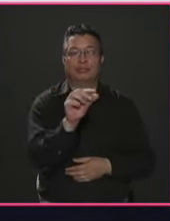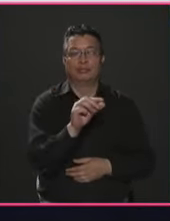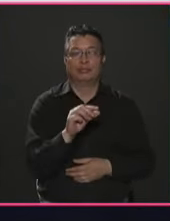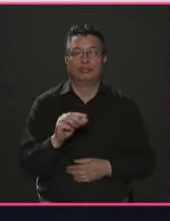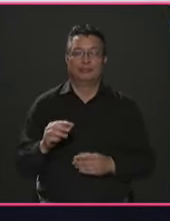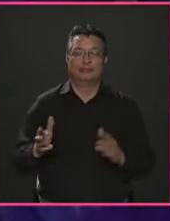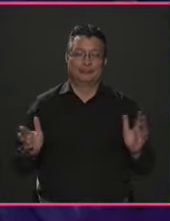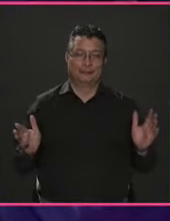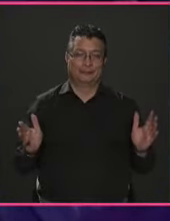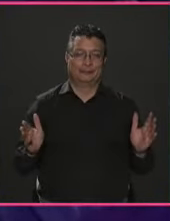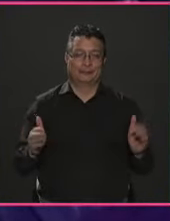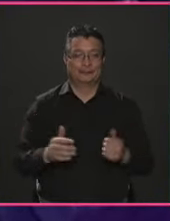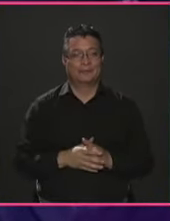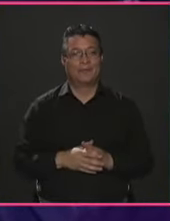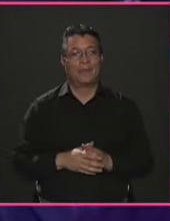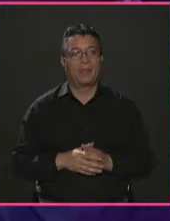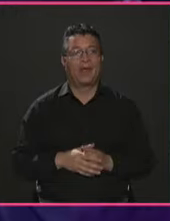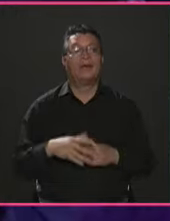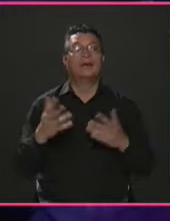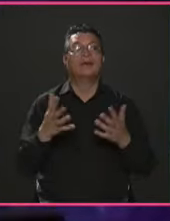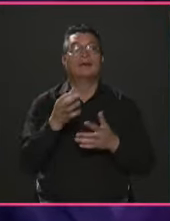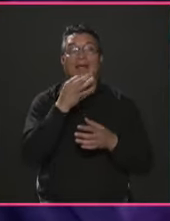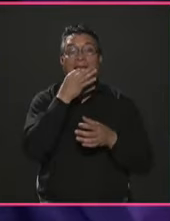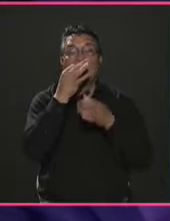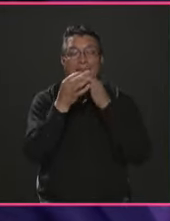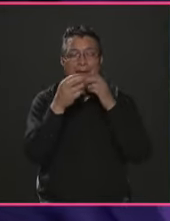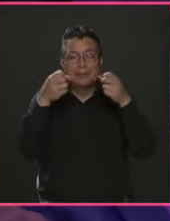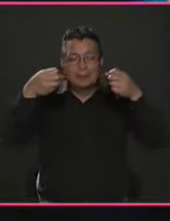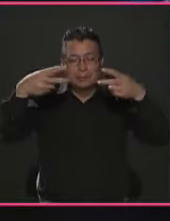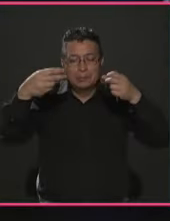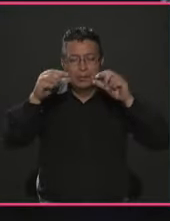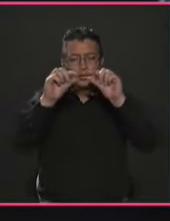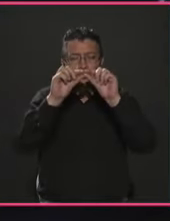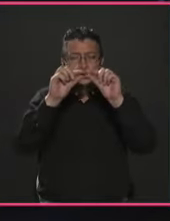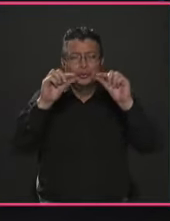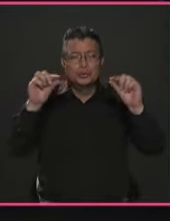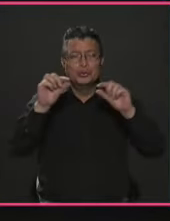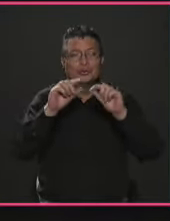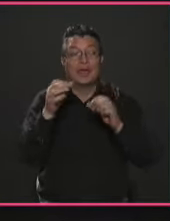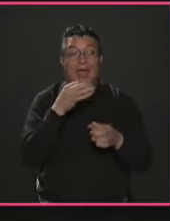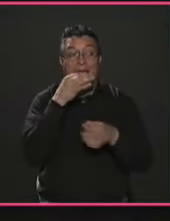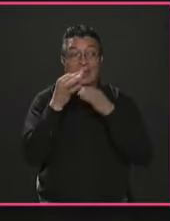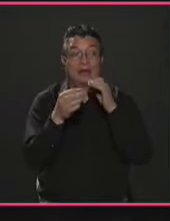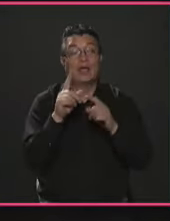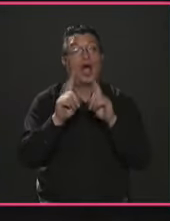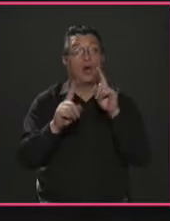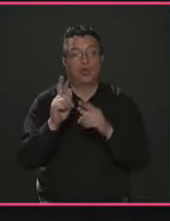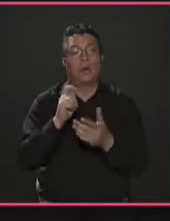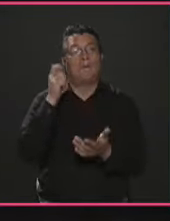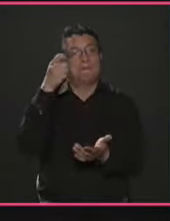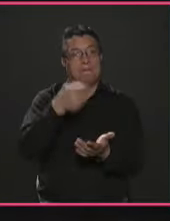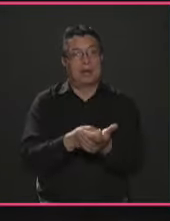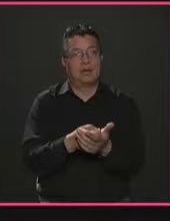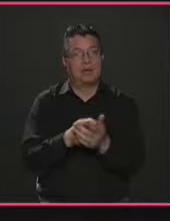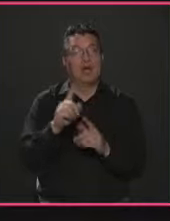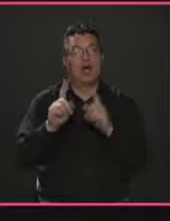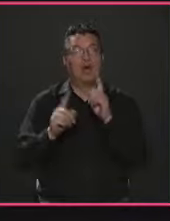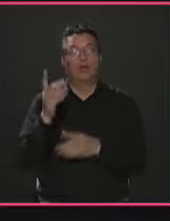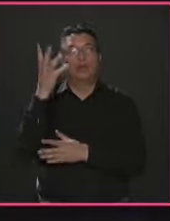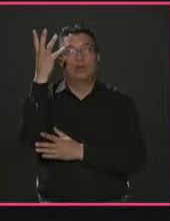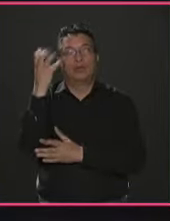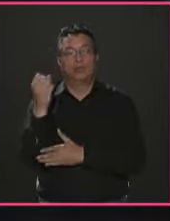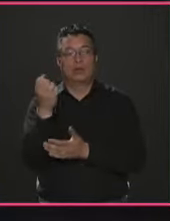cierto Y qué dicen esa letra chica en algunas Apps hay que pagar a veces la puedes descargar